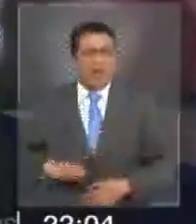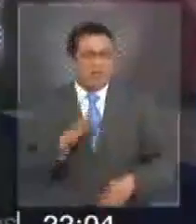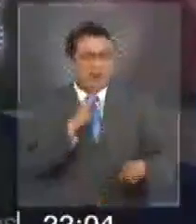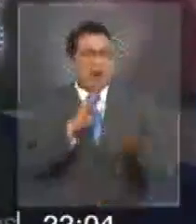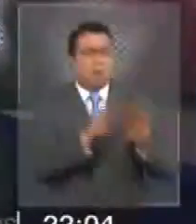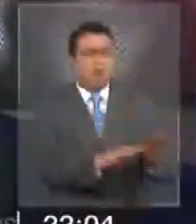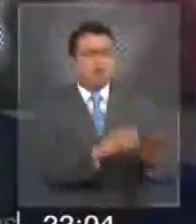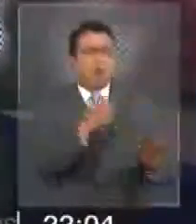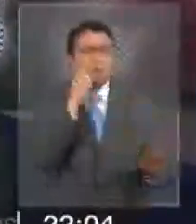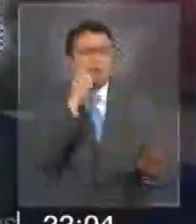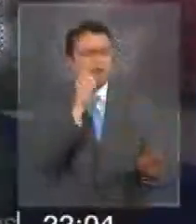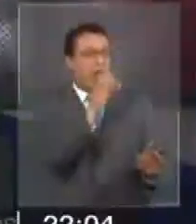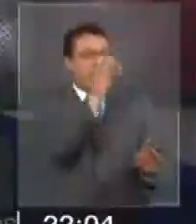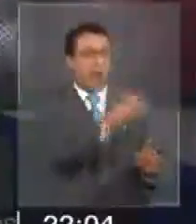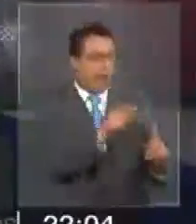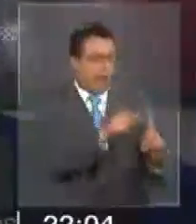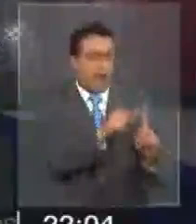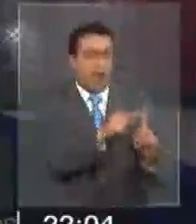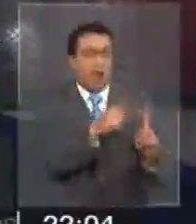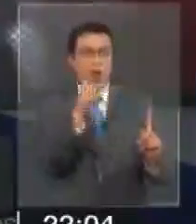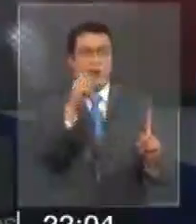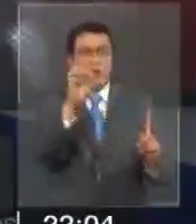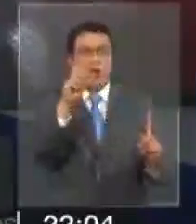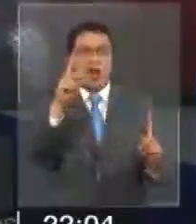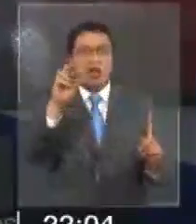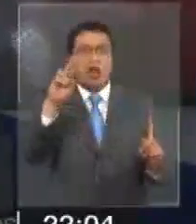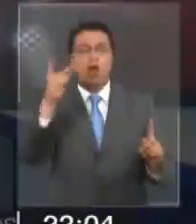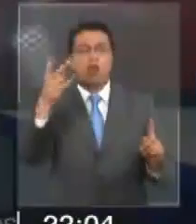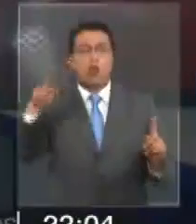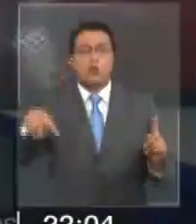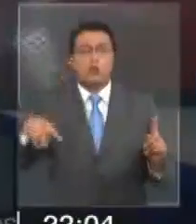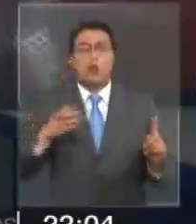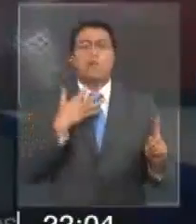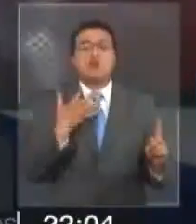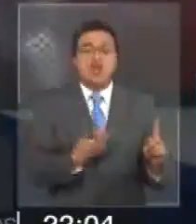situación personal de una persona como Cardoen? Una pista.